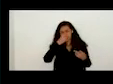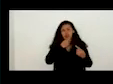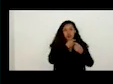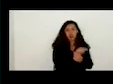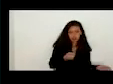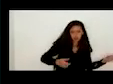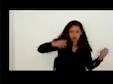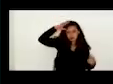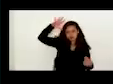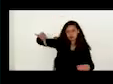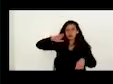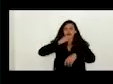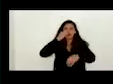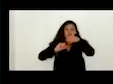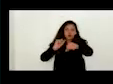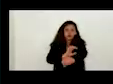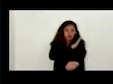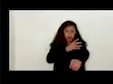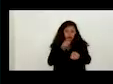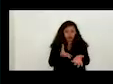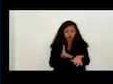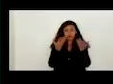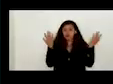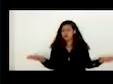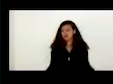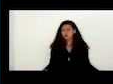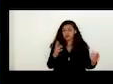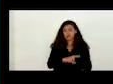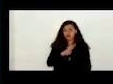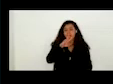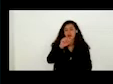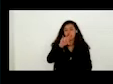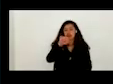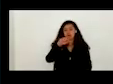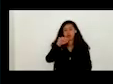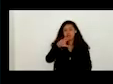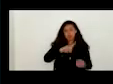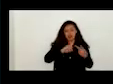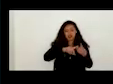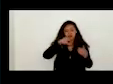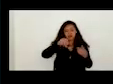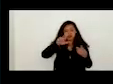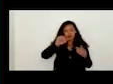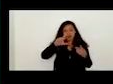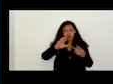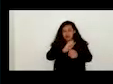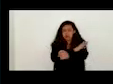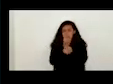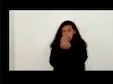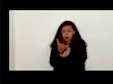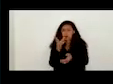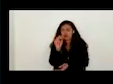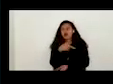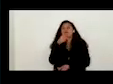le den energía. Estas vitaminas y estos minerales no aportan energía, pero ayudan en procesos